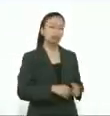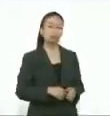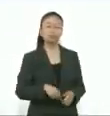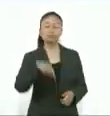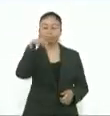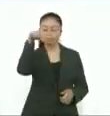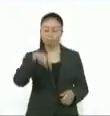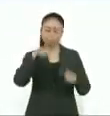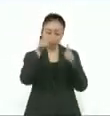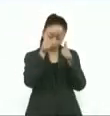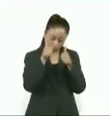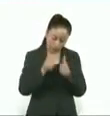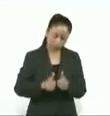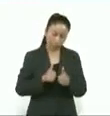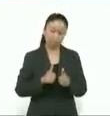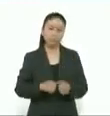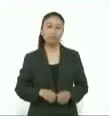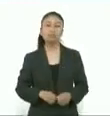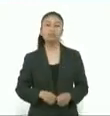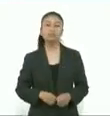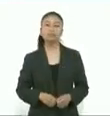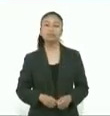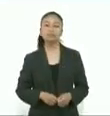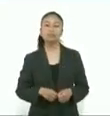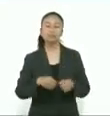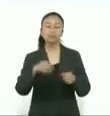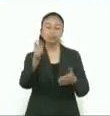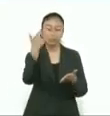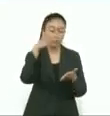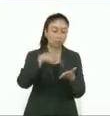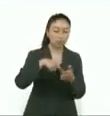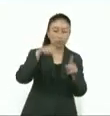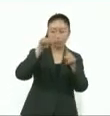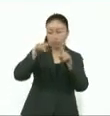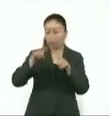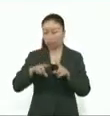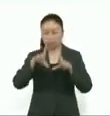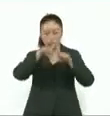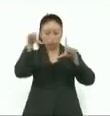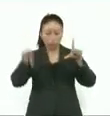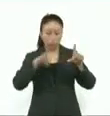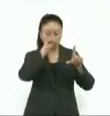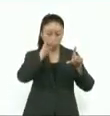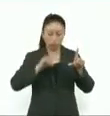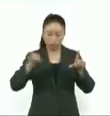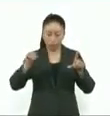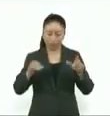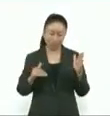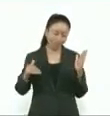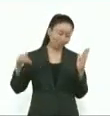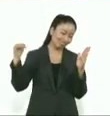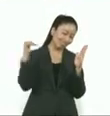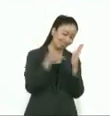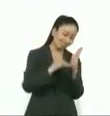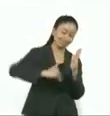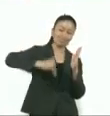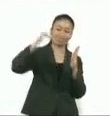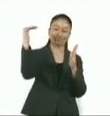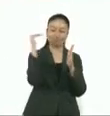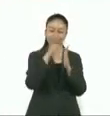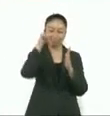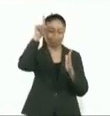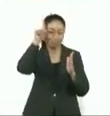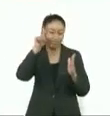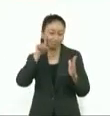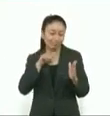Aquí estamos y en muchos rincones del país somos millones de mexicanas